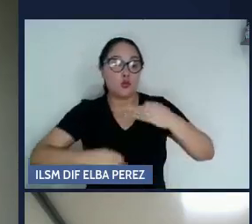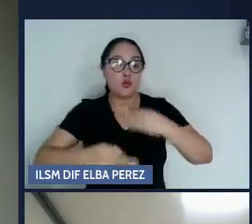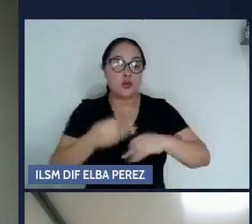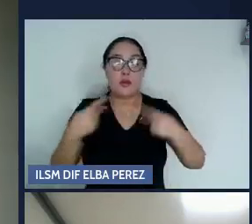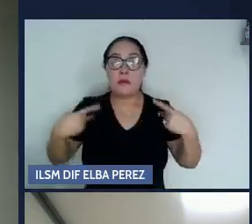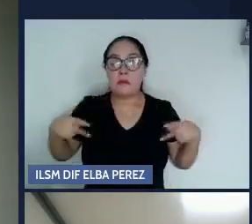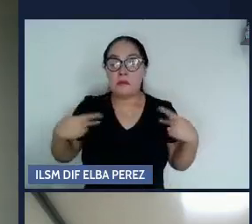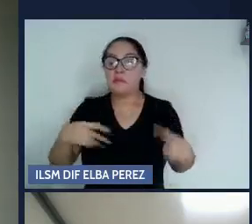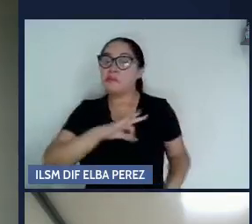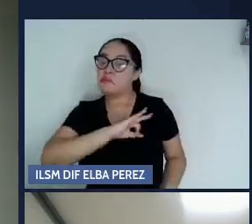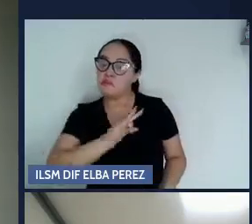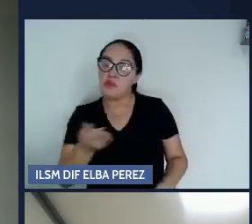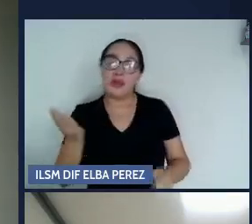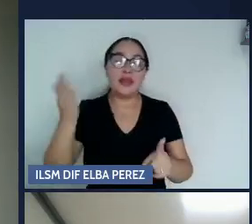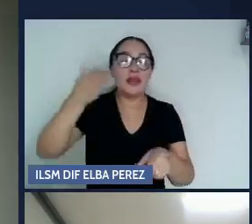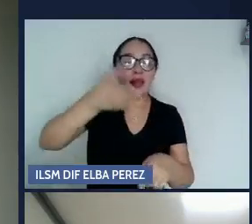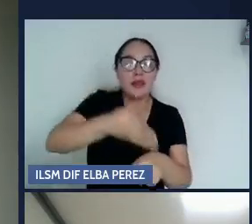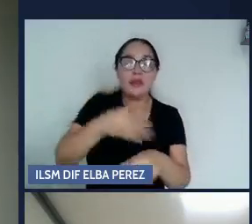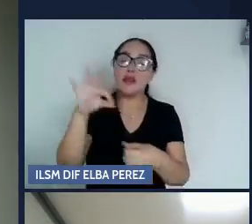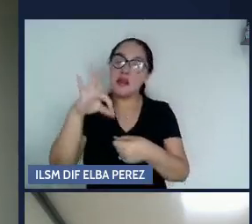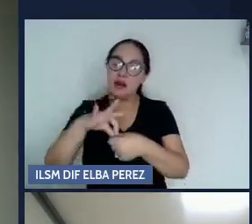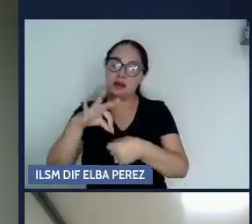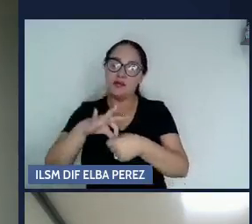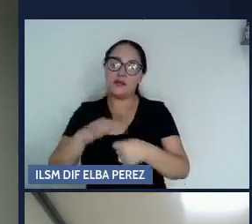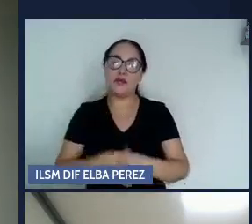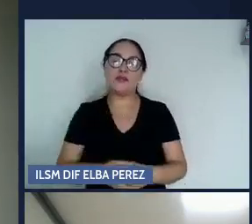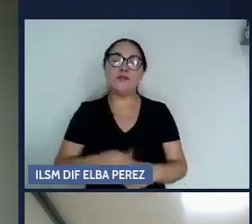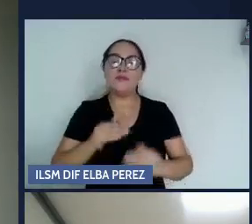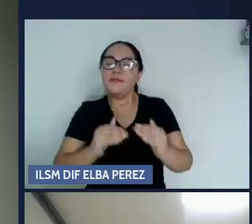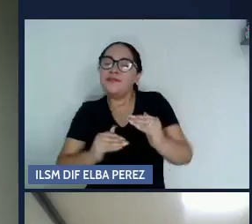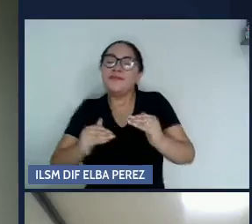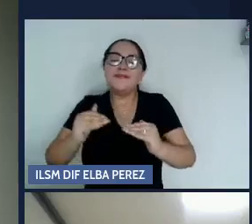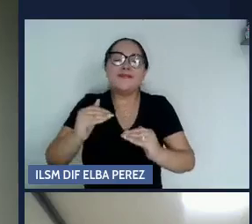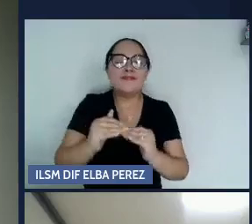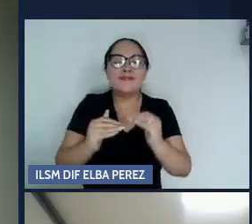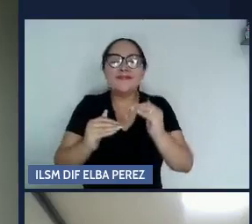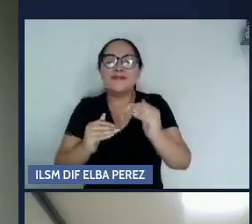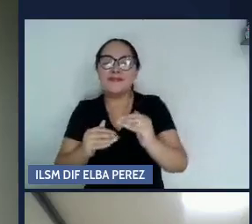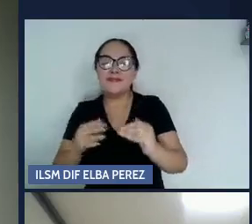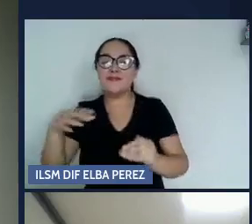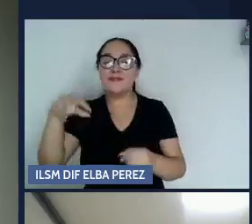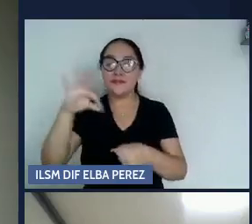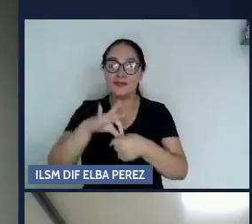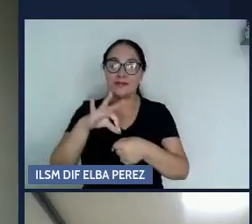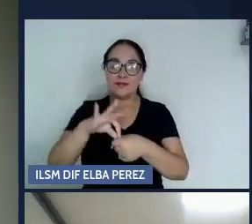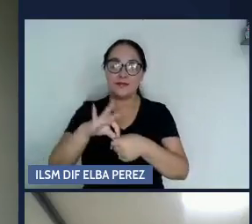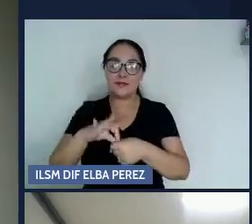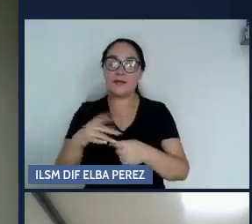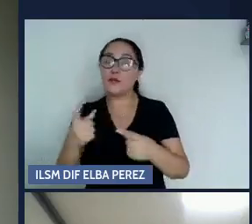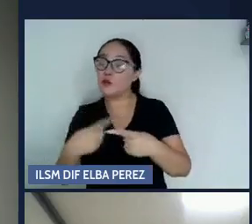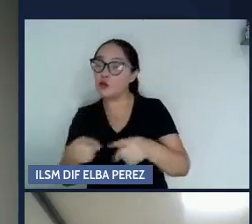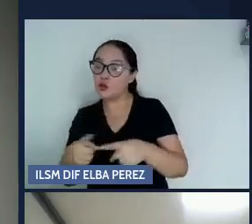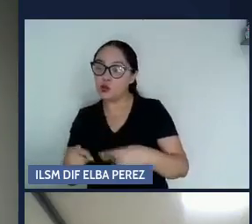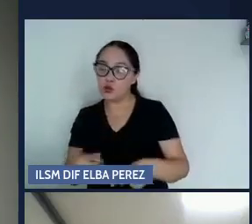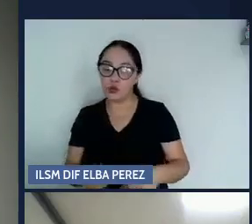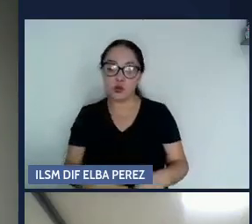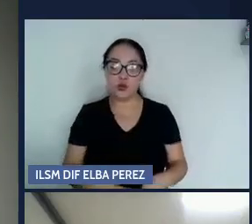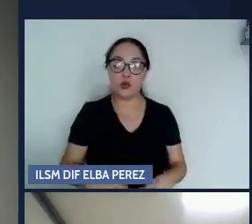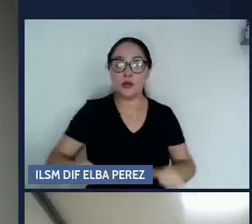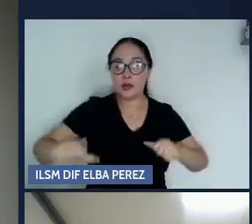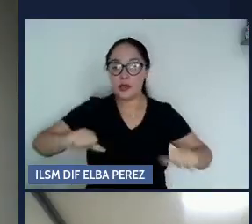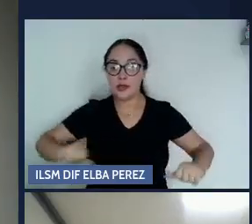proceso electoral es un conjunto de actos que están previstos por la Constitución y por las leyes en la